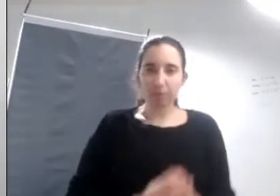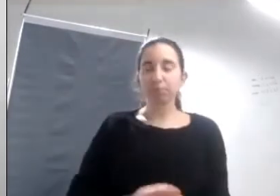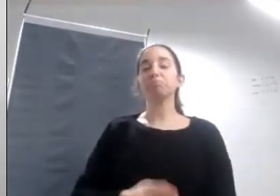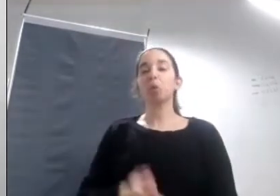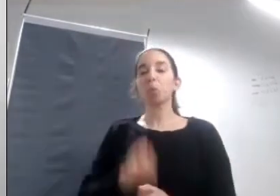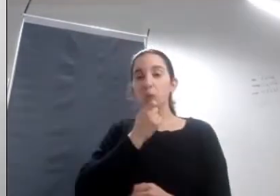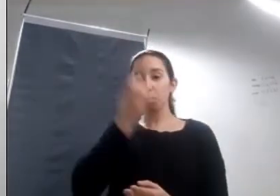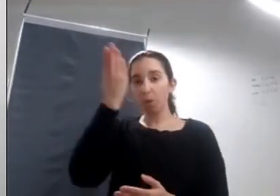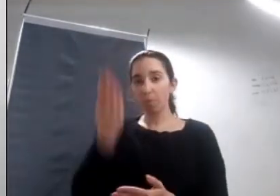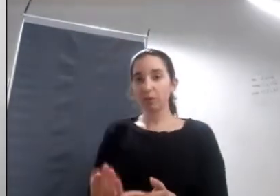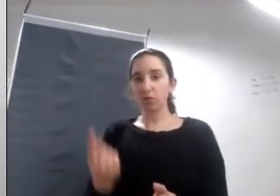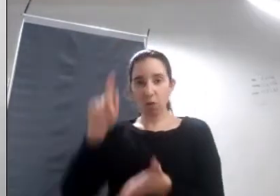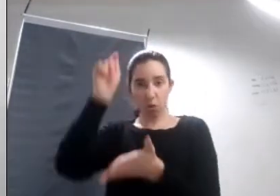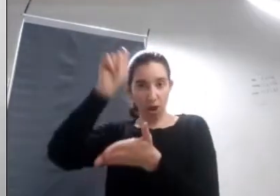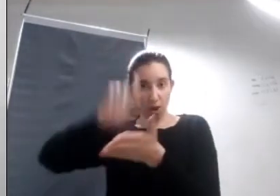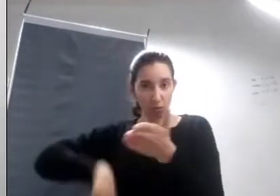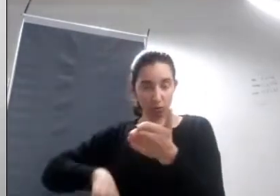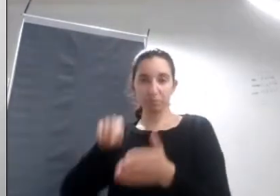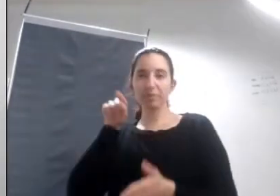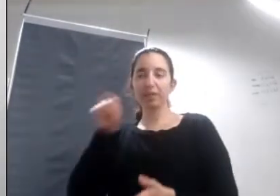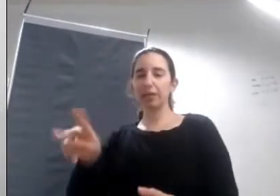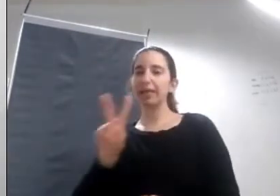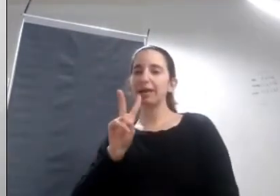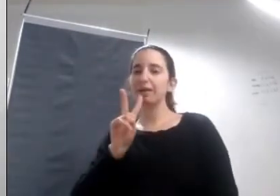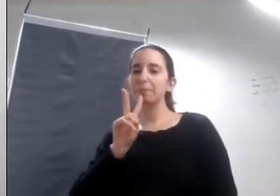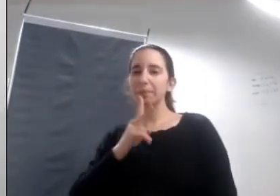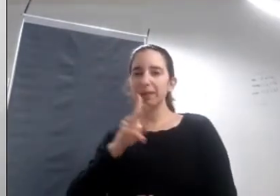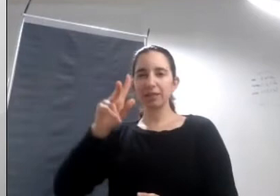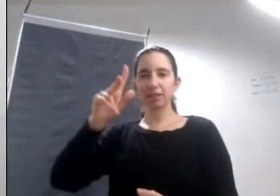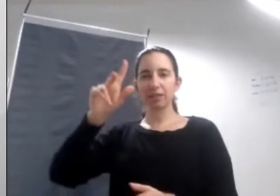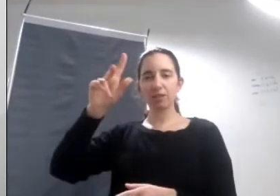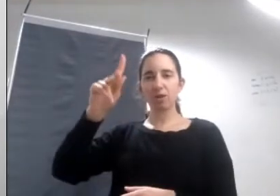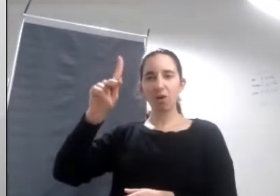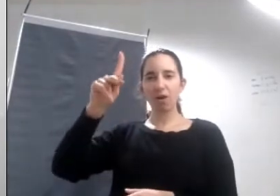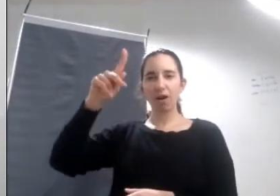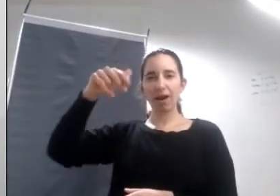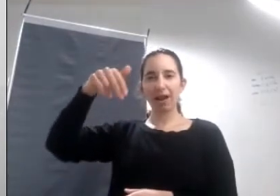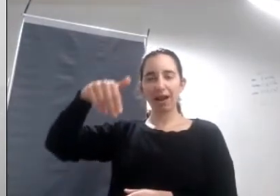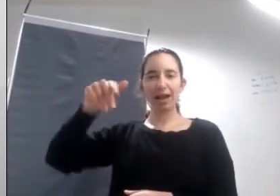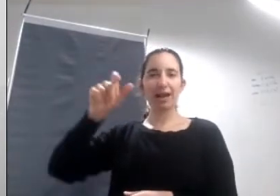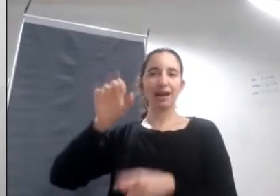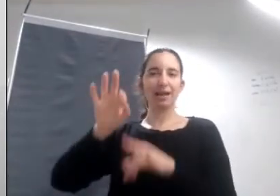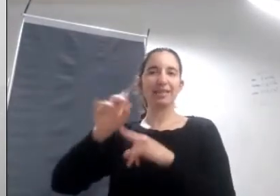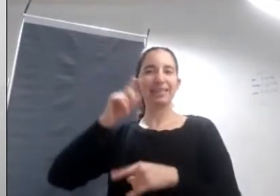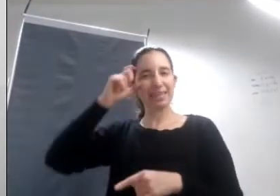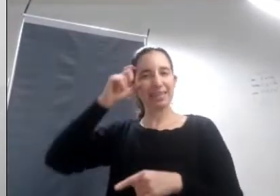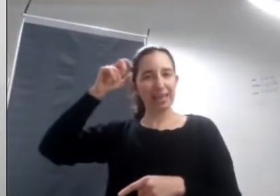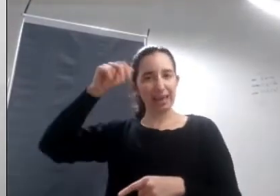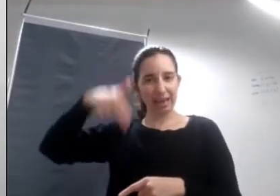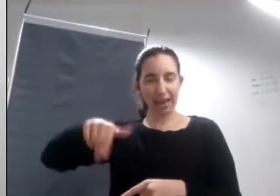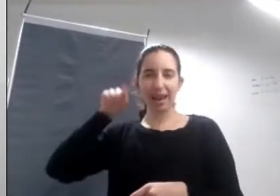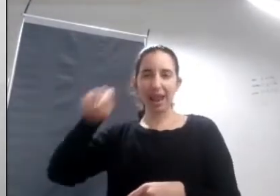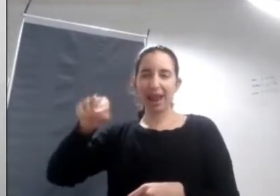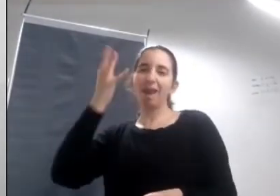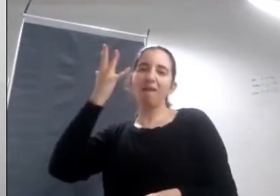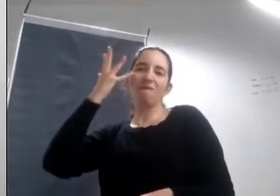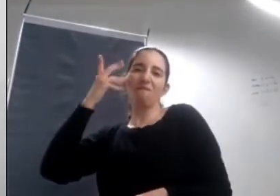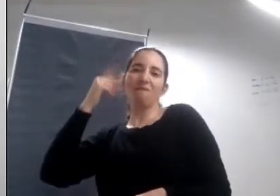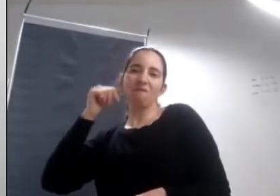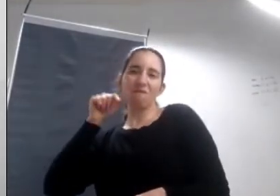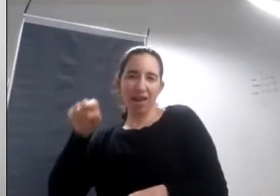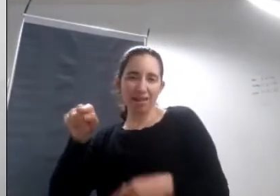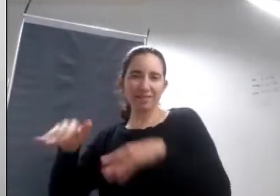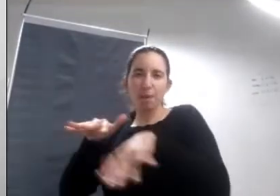médico que actuó en la resistencia francesa, lo digo porque contra los nazis en la ocupación de Francia,